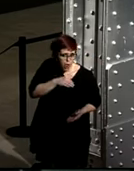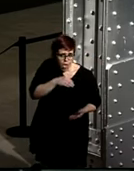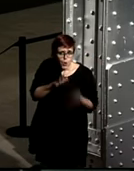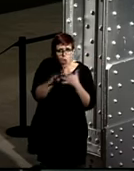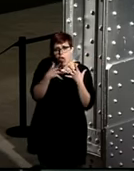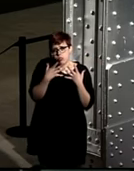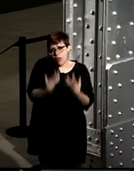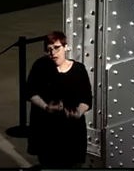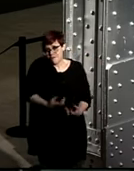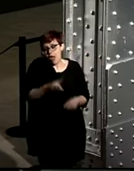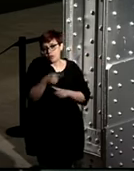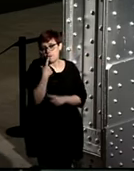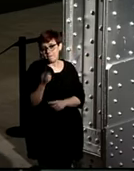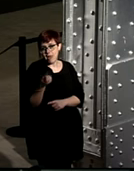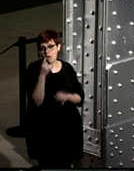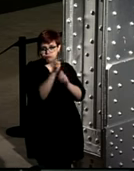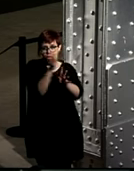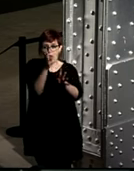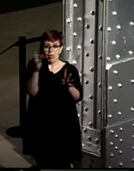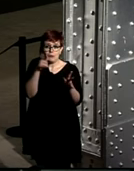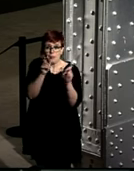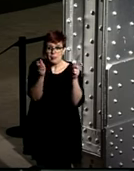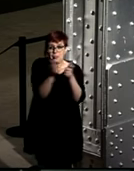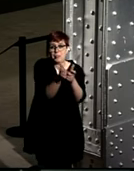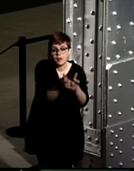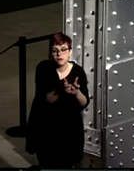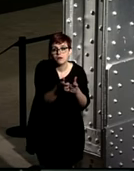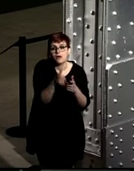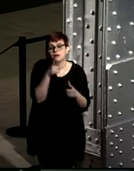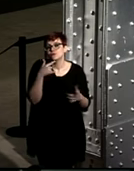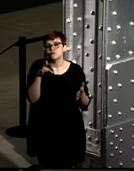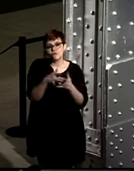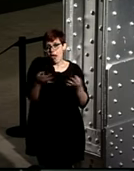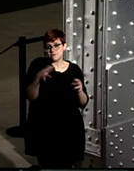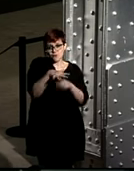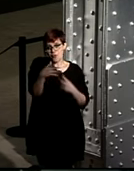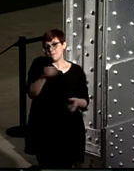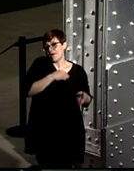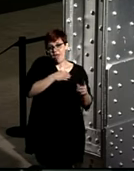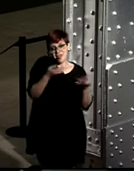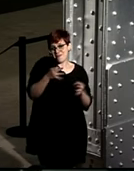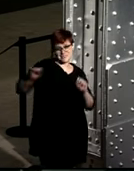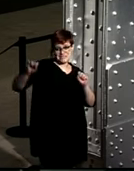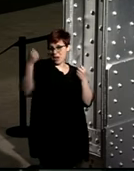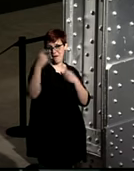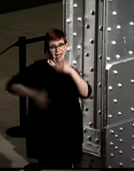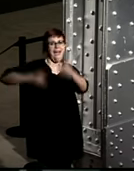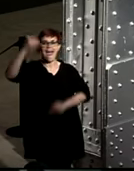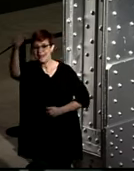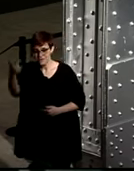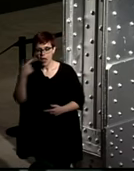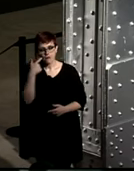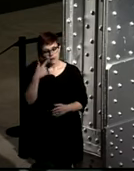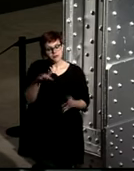de 1000, no sé cuántos espectadores llorando a moco tendido. O la tragedia sacarlos adelante, con eso ya sabes. Es curioso